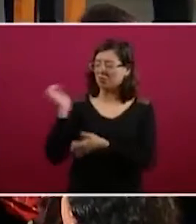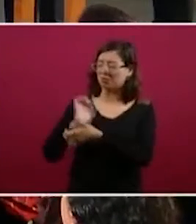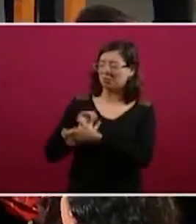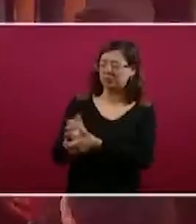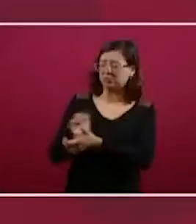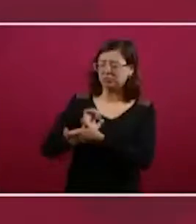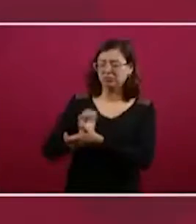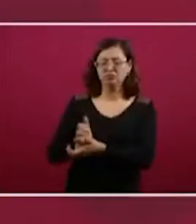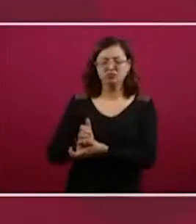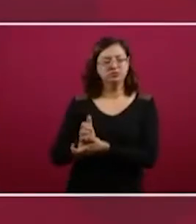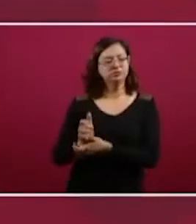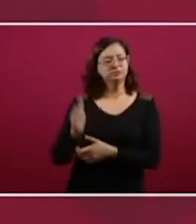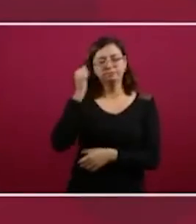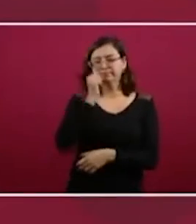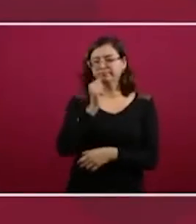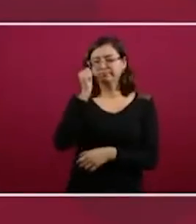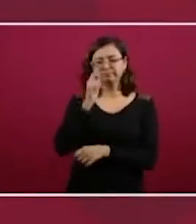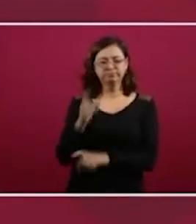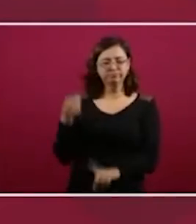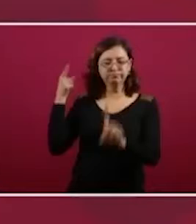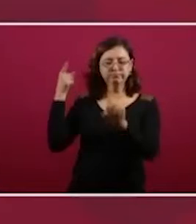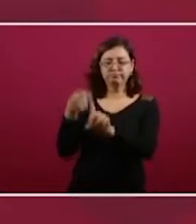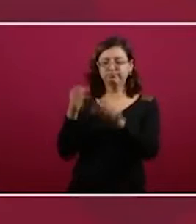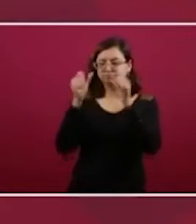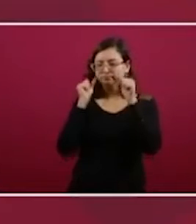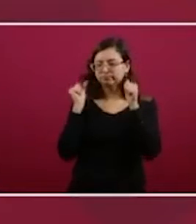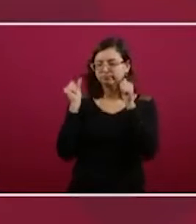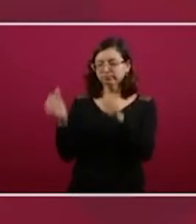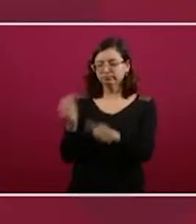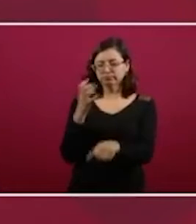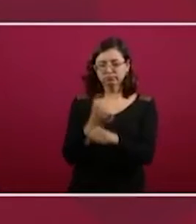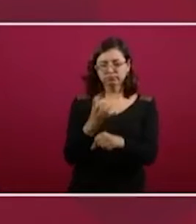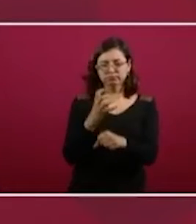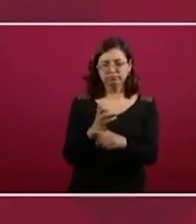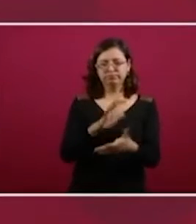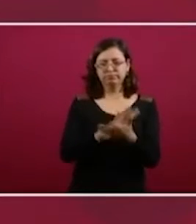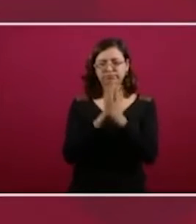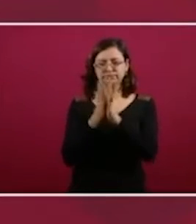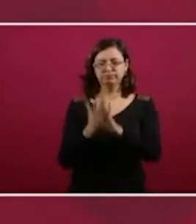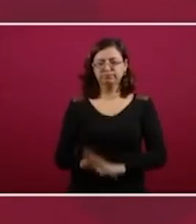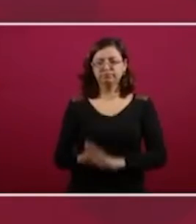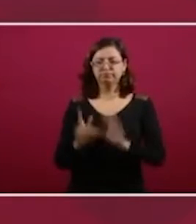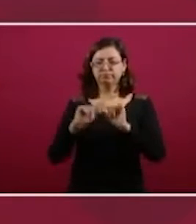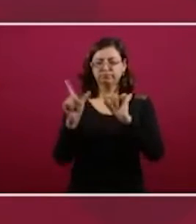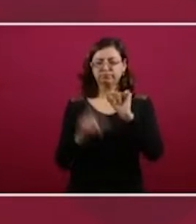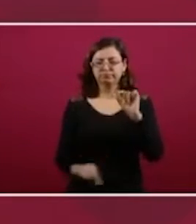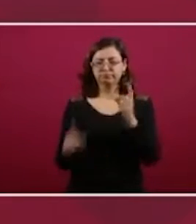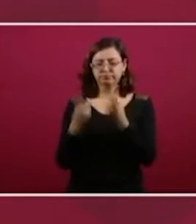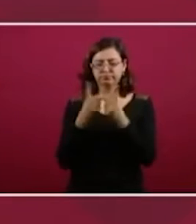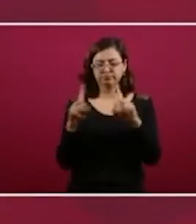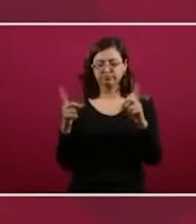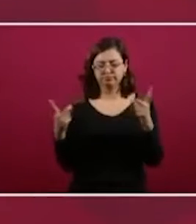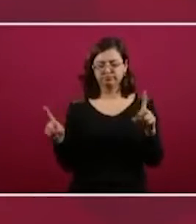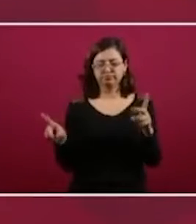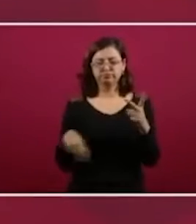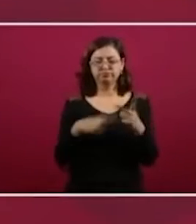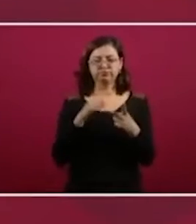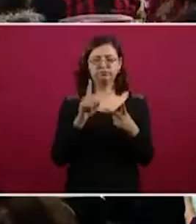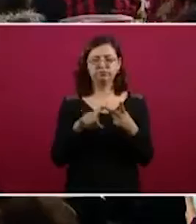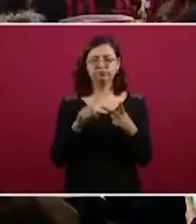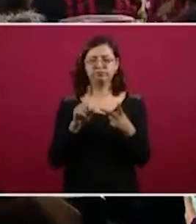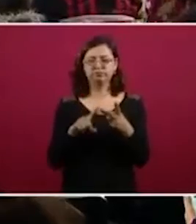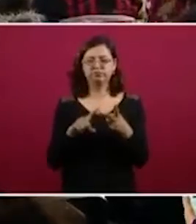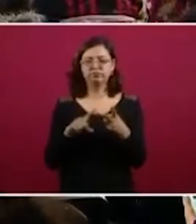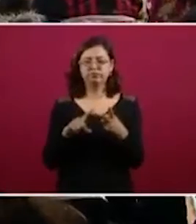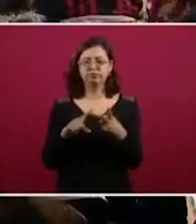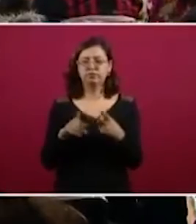estén siempre en el centro de la Cuatro Transformación y del Desarrollo de México. Segundo, para que haya